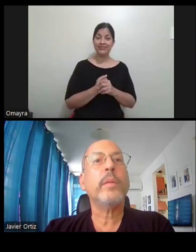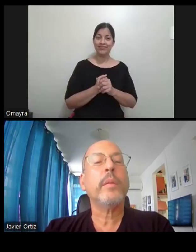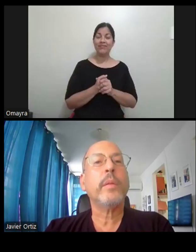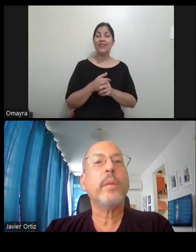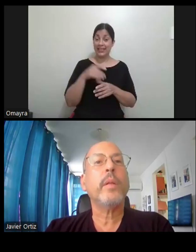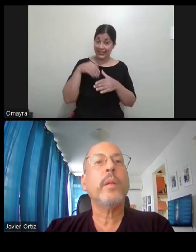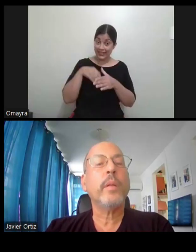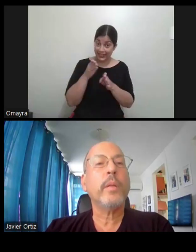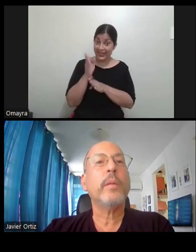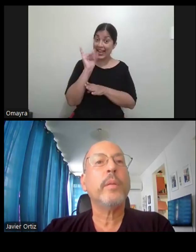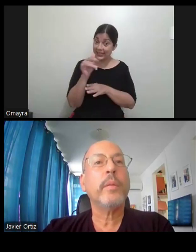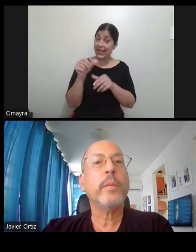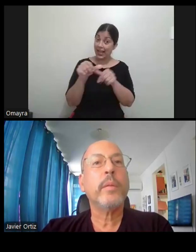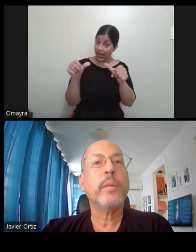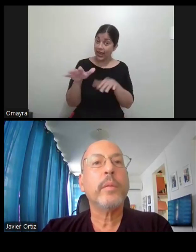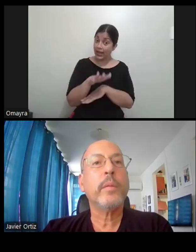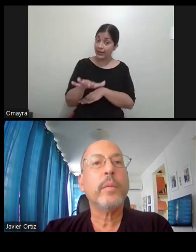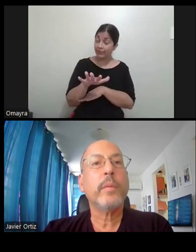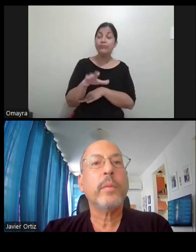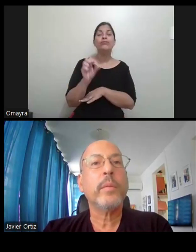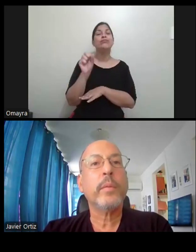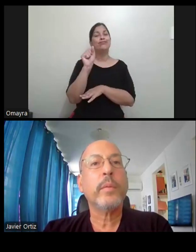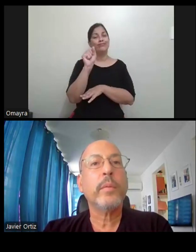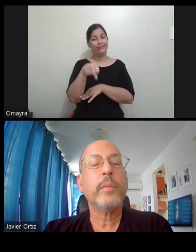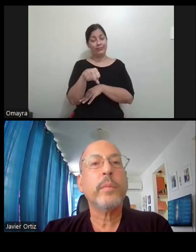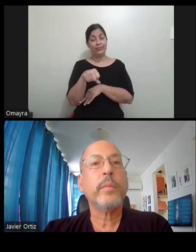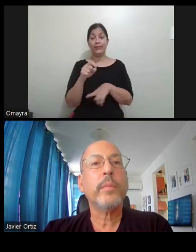áreas. Justo en esas áreas. Sin embargo,